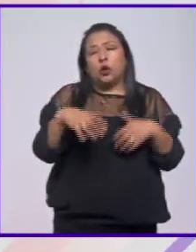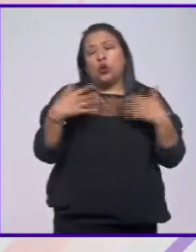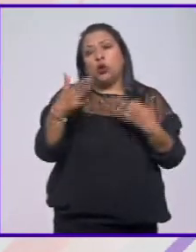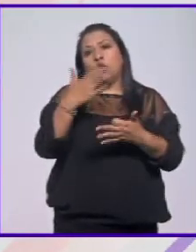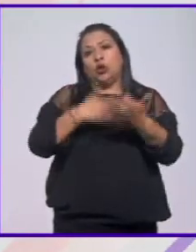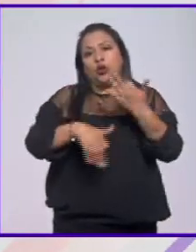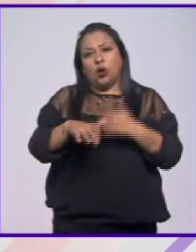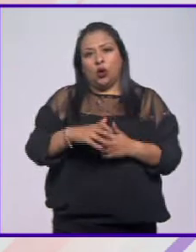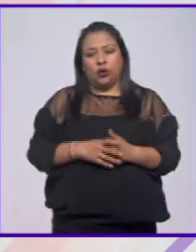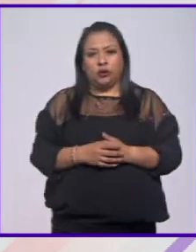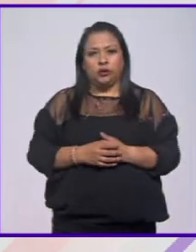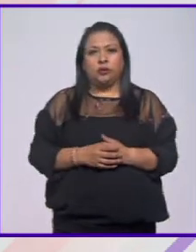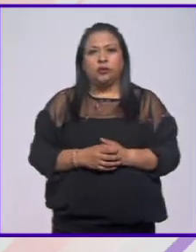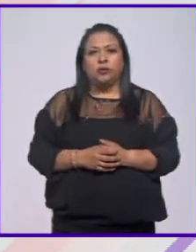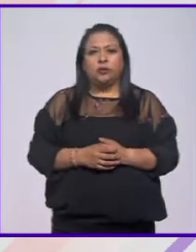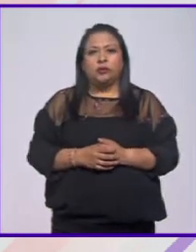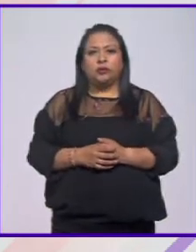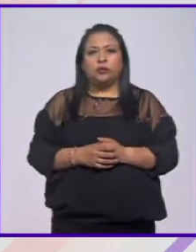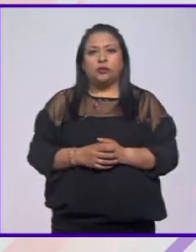todos.